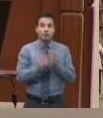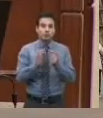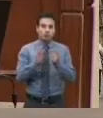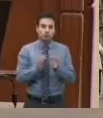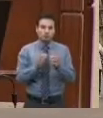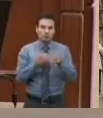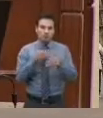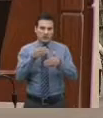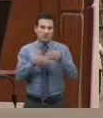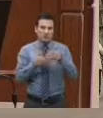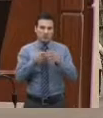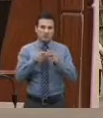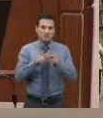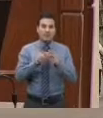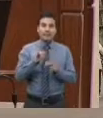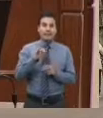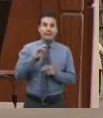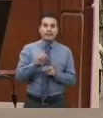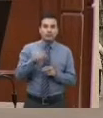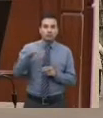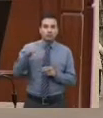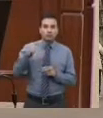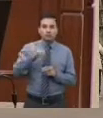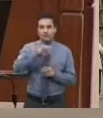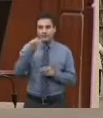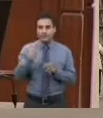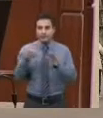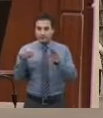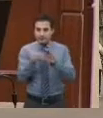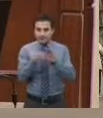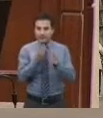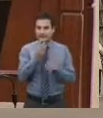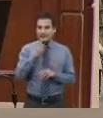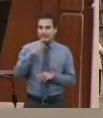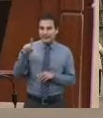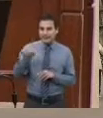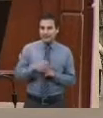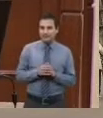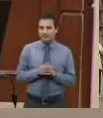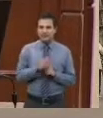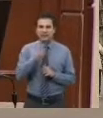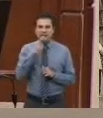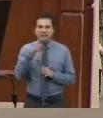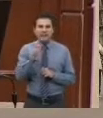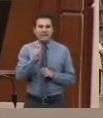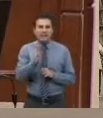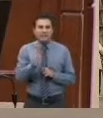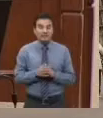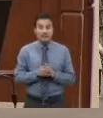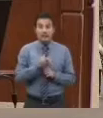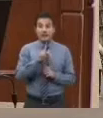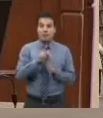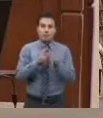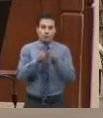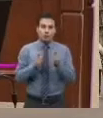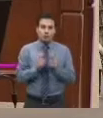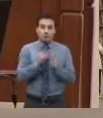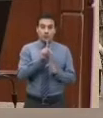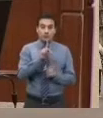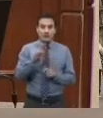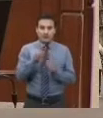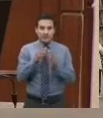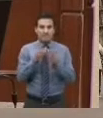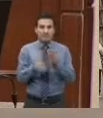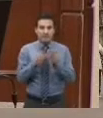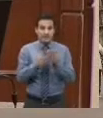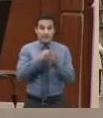procedimiento oficioso iniciado por el INE, al que se acumularon tres quejas en las que se denunció la omisión del Partido Verde de reportar la